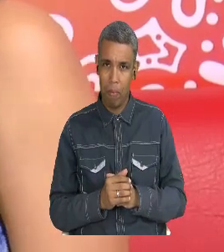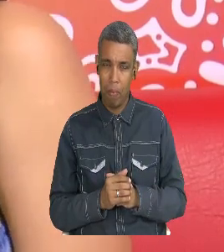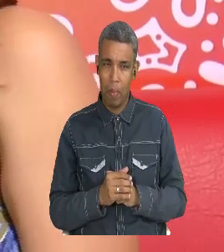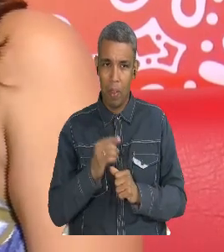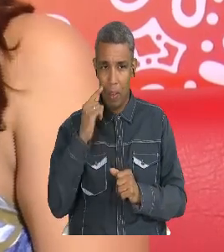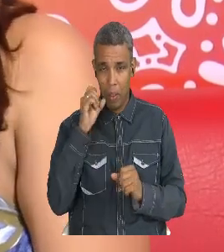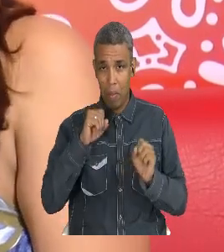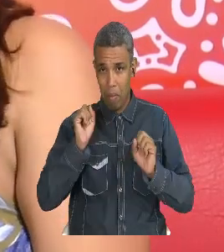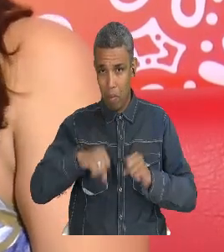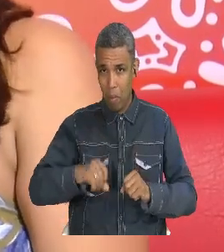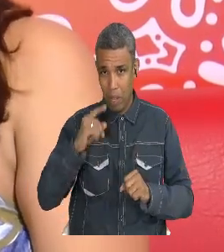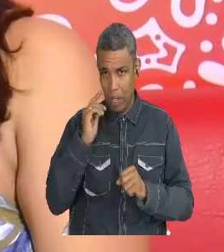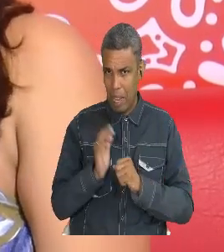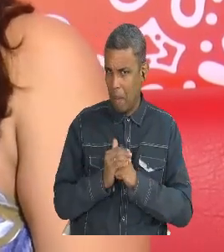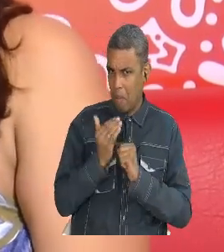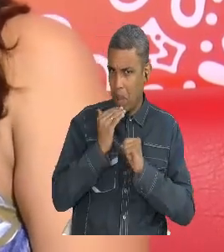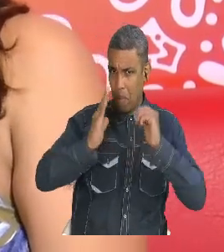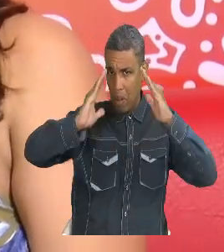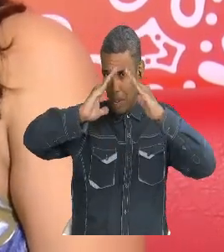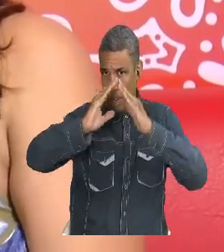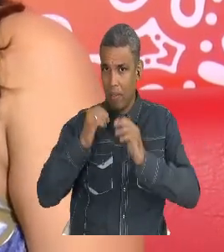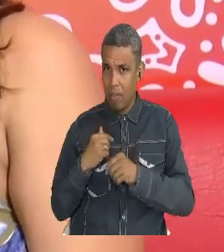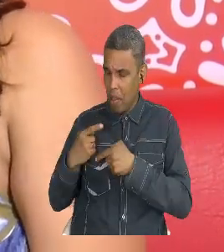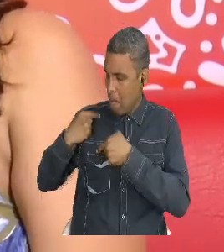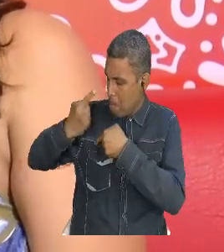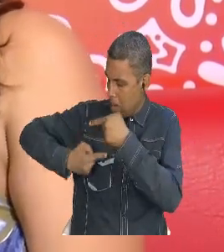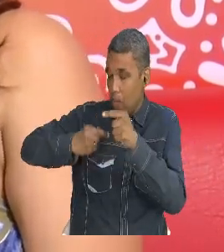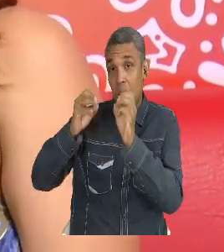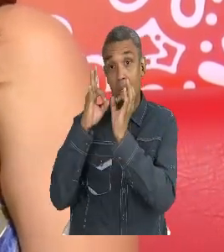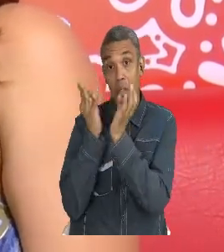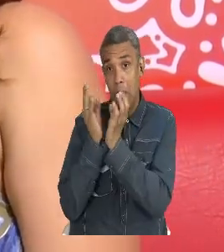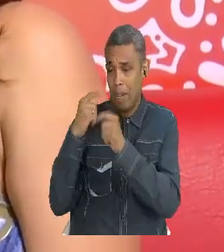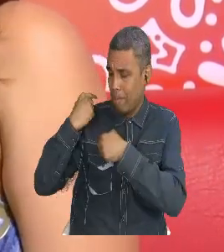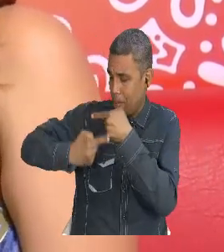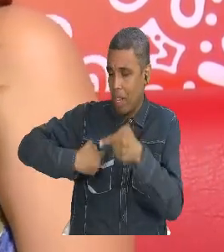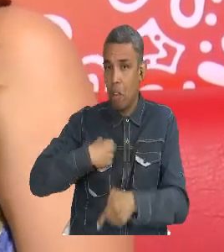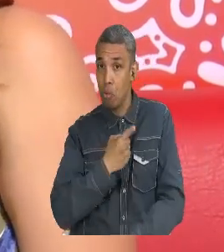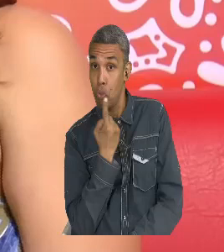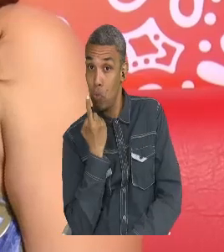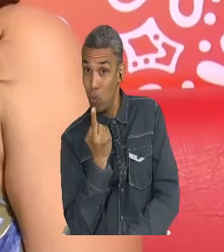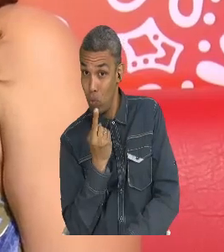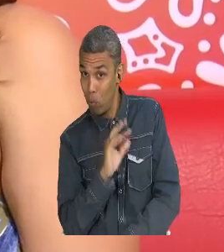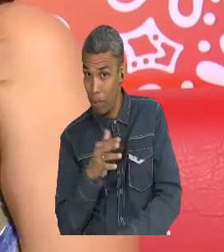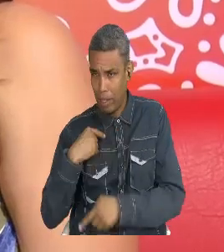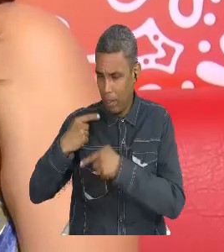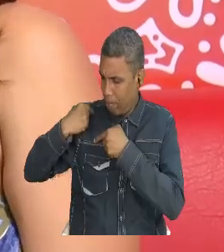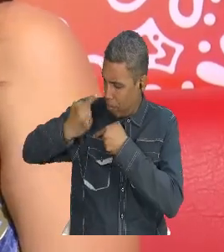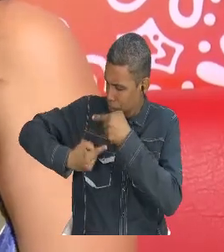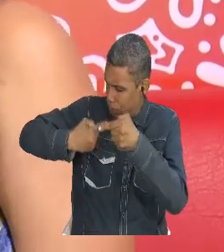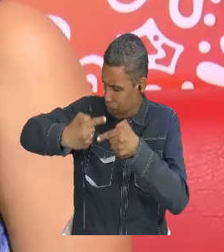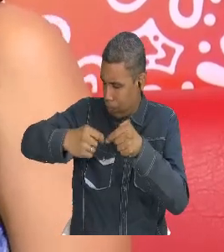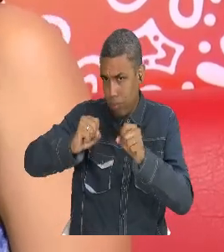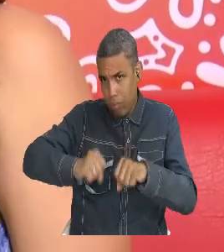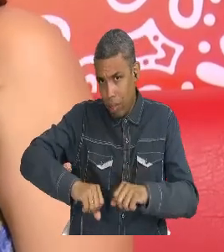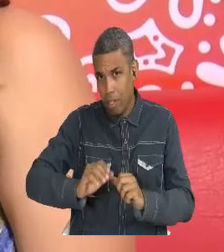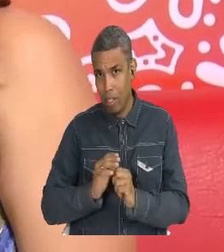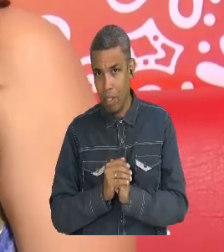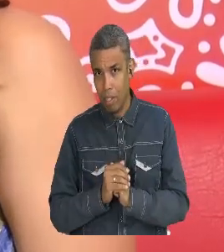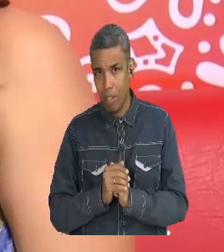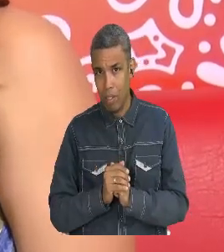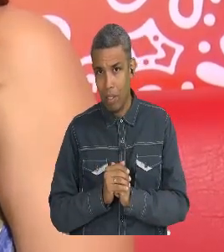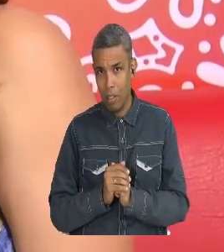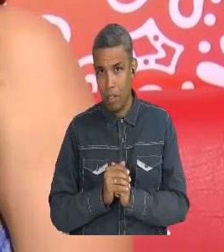sea el padre o la madre, como en este caso de nuestra televidente, mediante escritura pública para declararlo